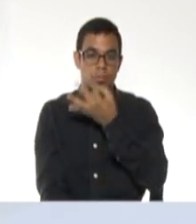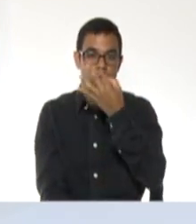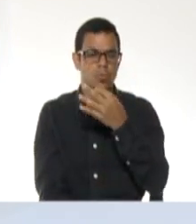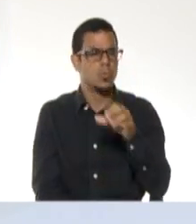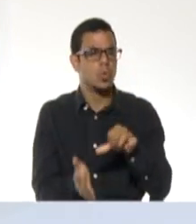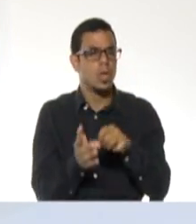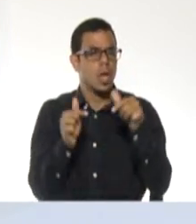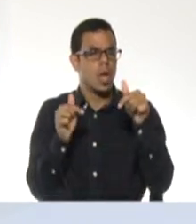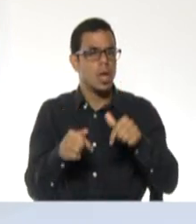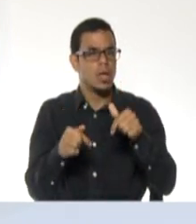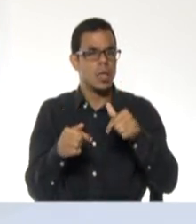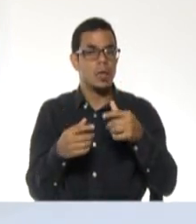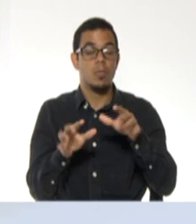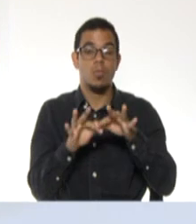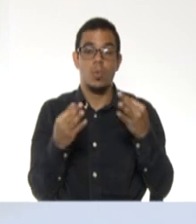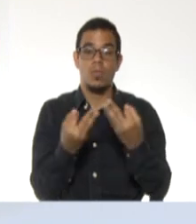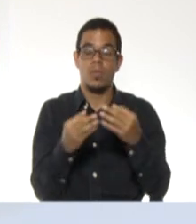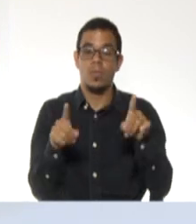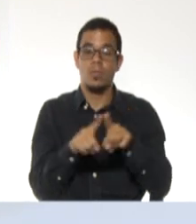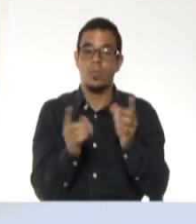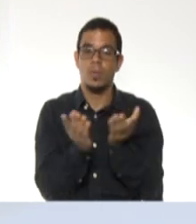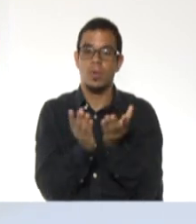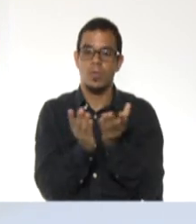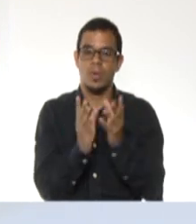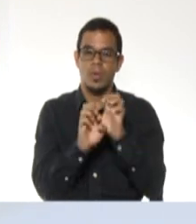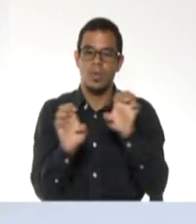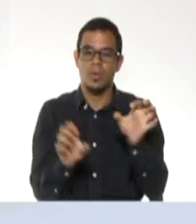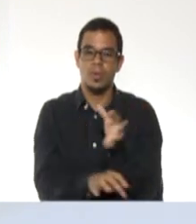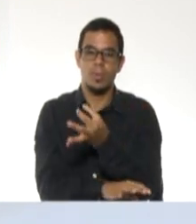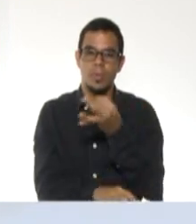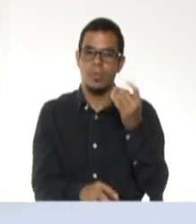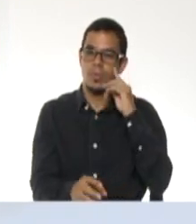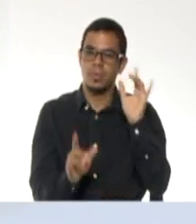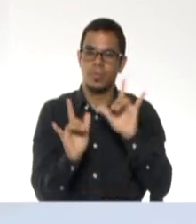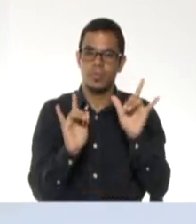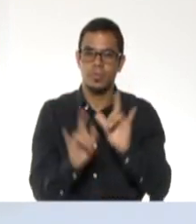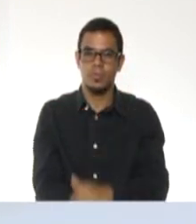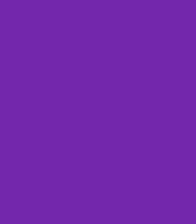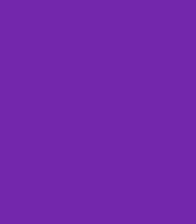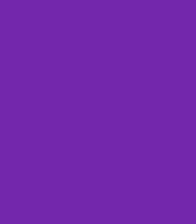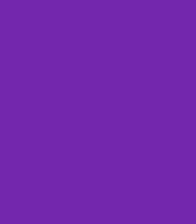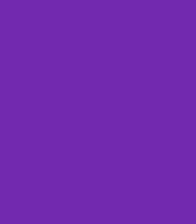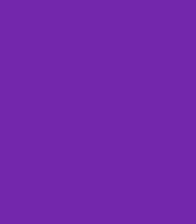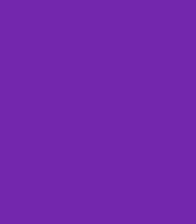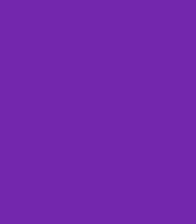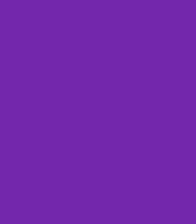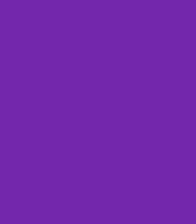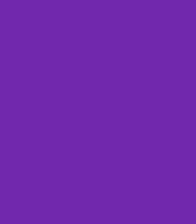¿Por dónde? Por tu mejor programa educativo, Cada Familia Una Escuela. Se les quiere, Venezuela.